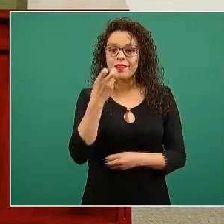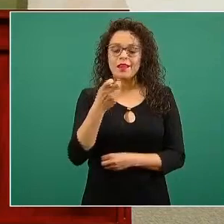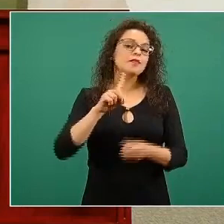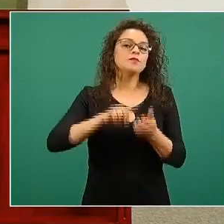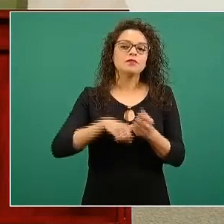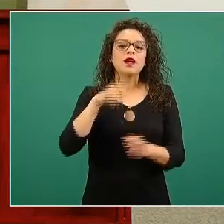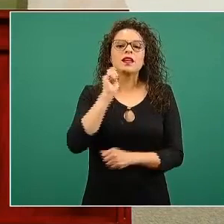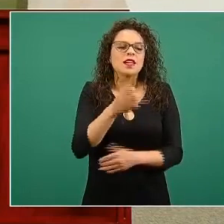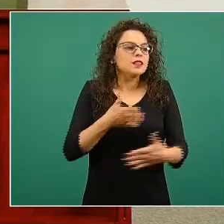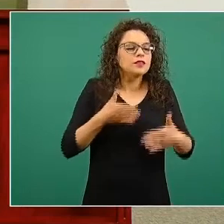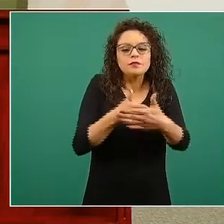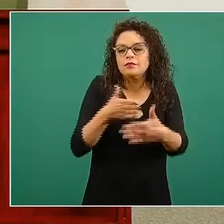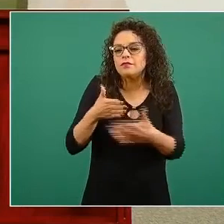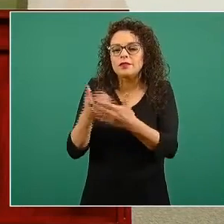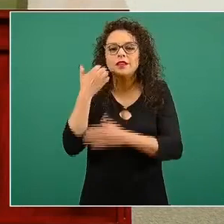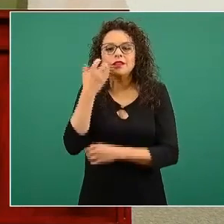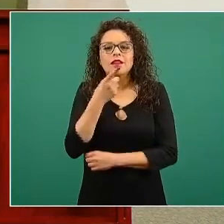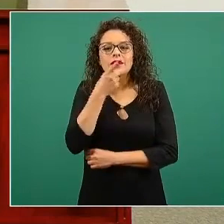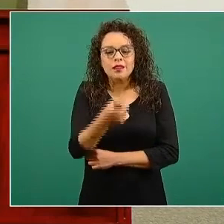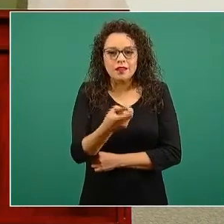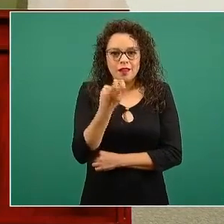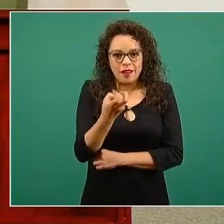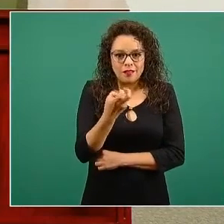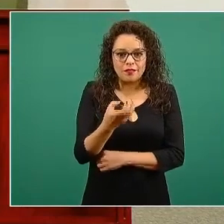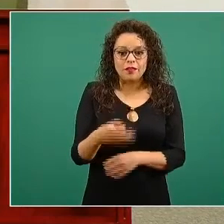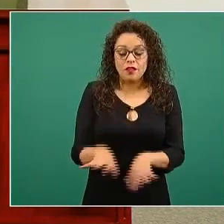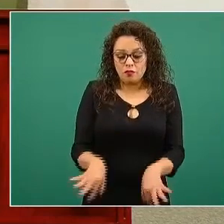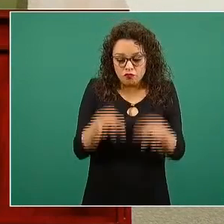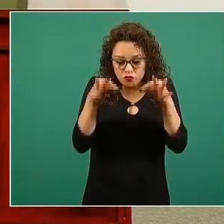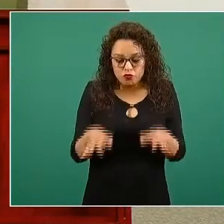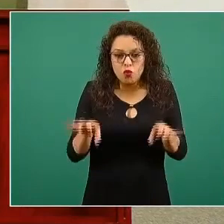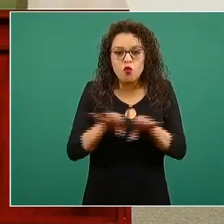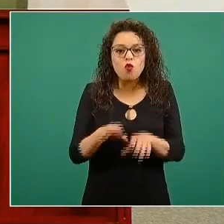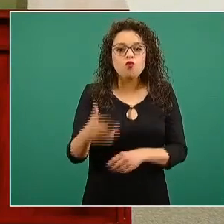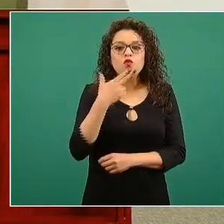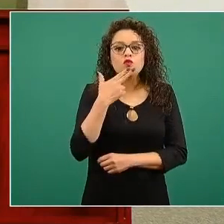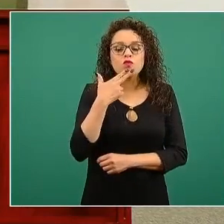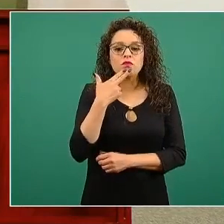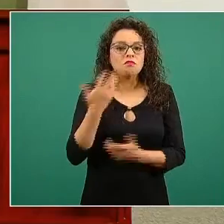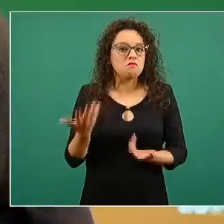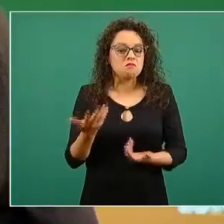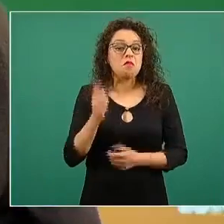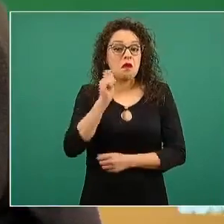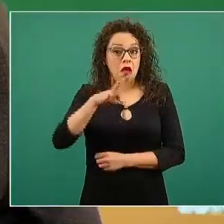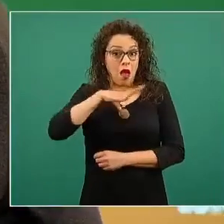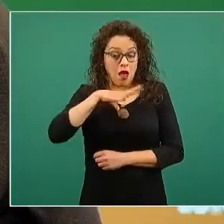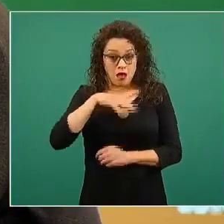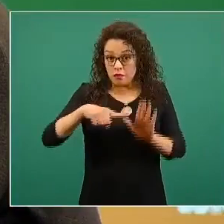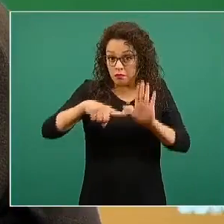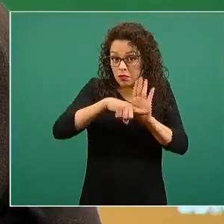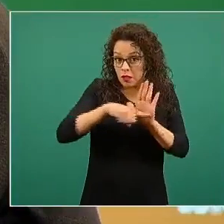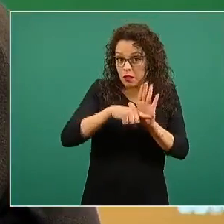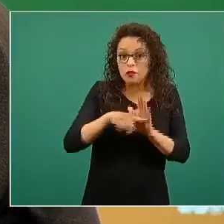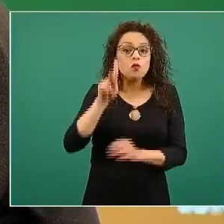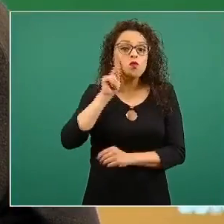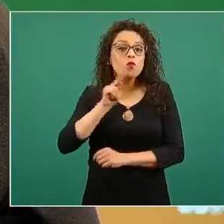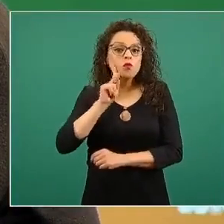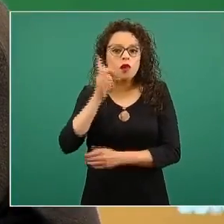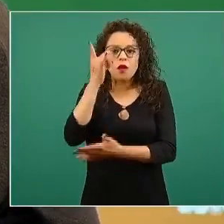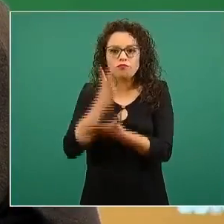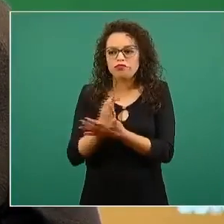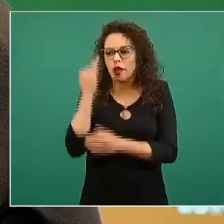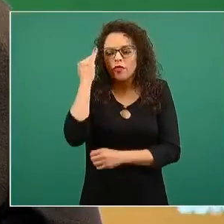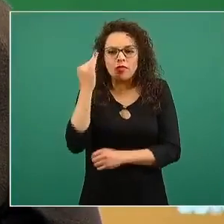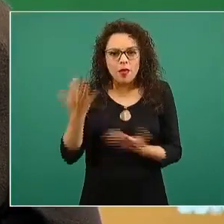limita, digamos, la utilidad, digamos, real de en su momento tener una prueba negativa solamente en un momento.